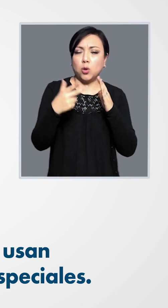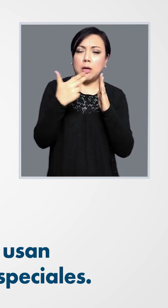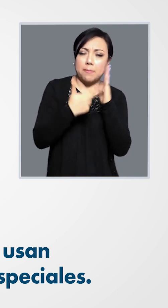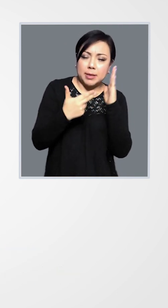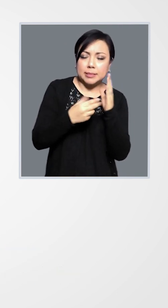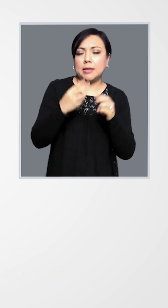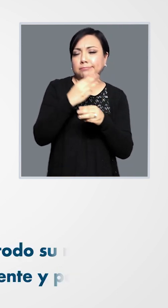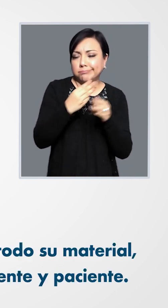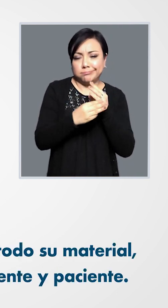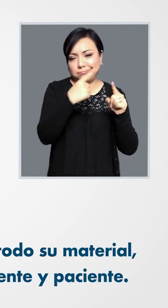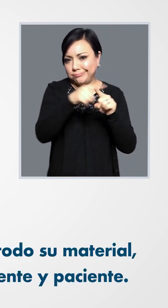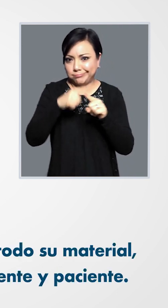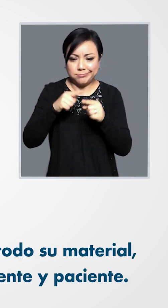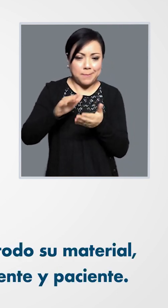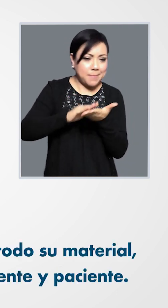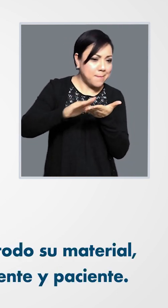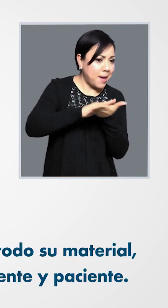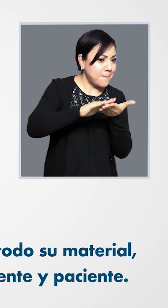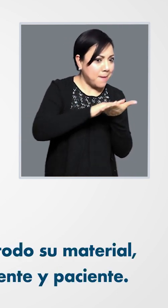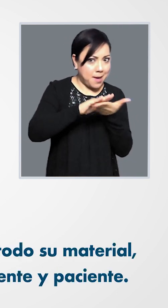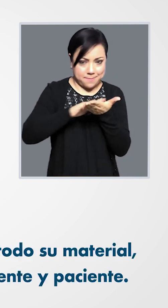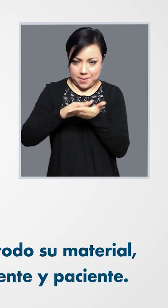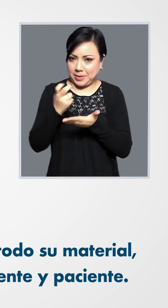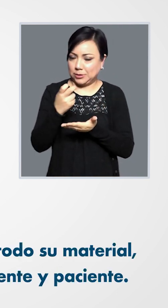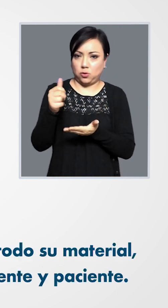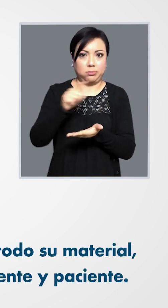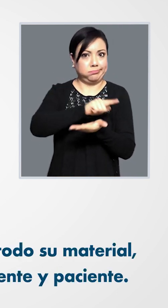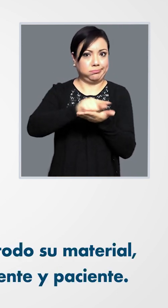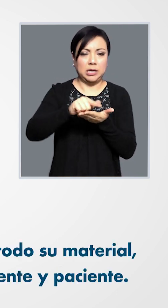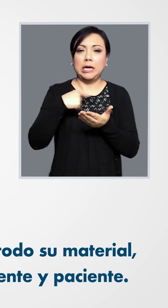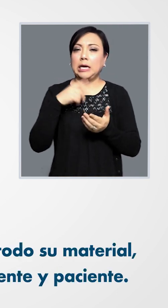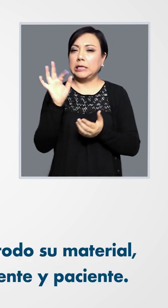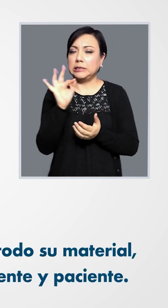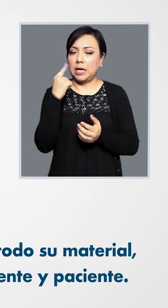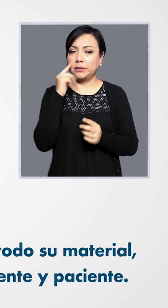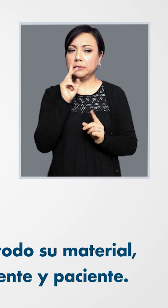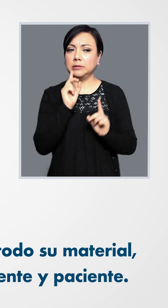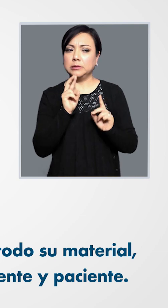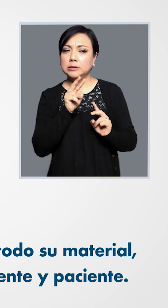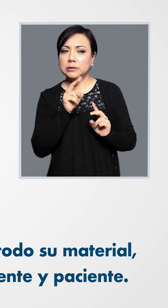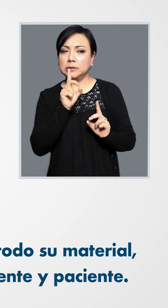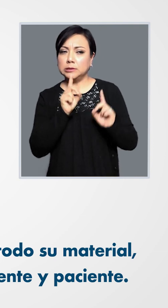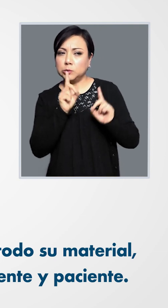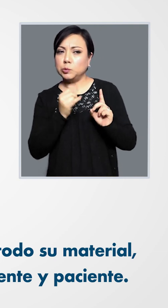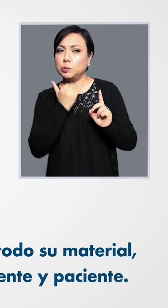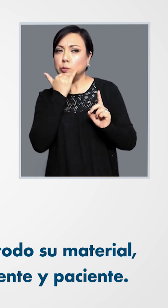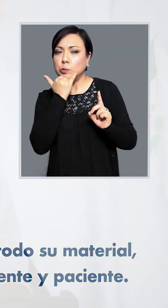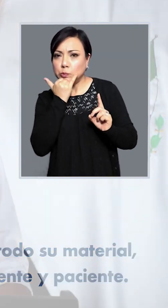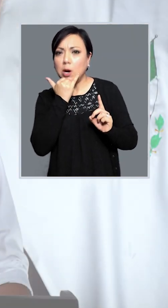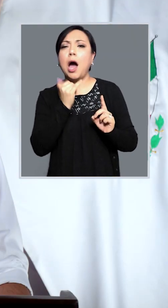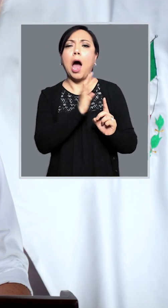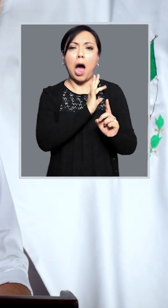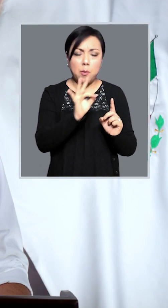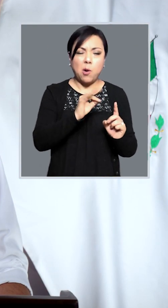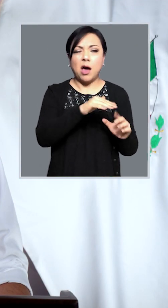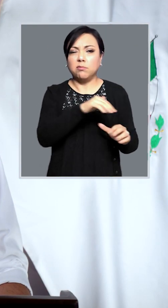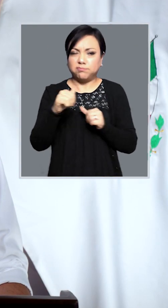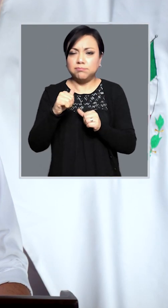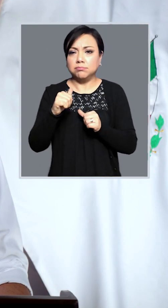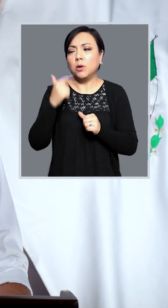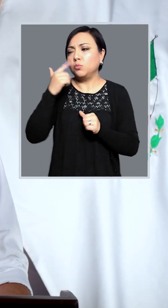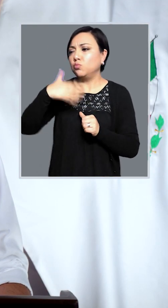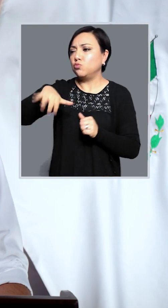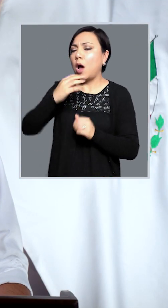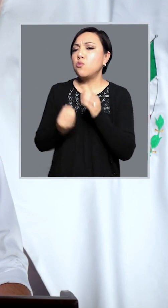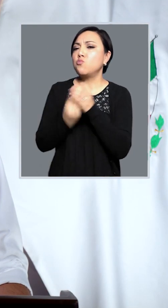verifica que dichos especialistas desinfecten todo su material herramientas y sillón de consulta entre paciente y paciente si no estás seguro de